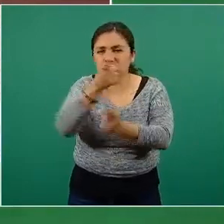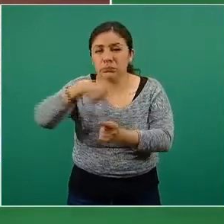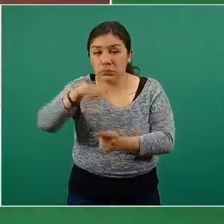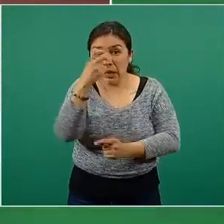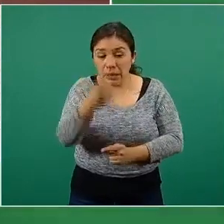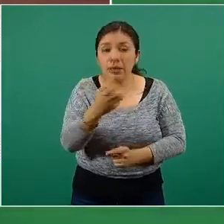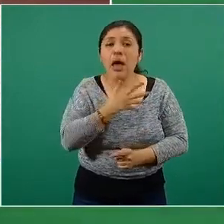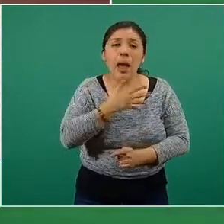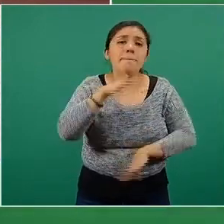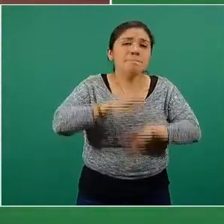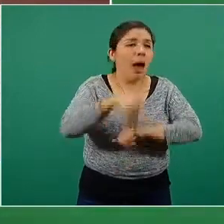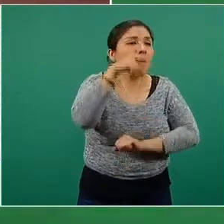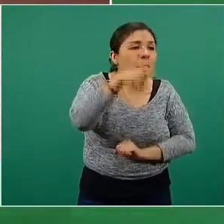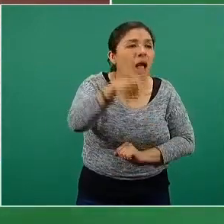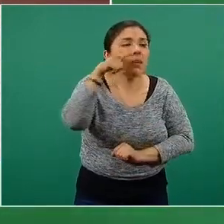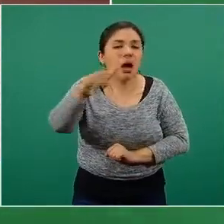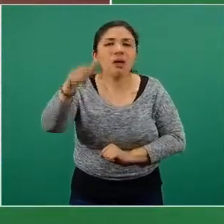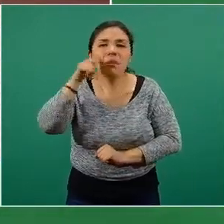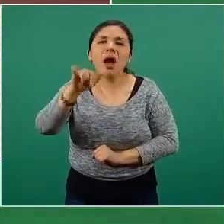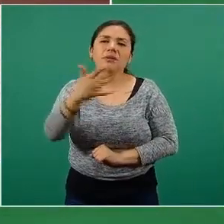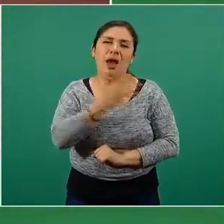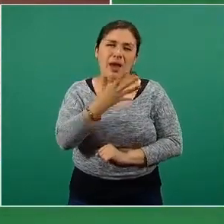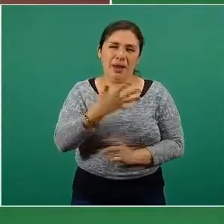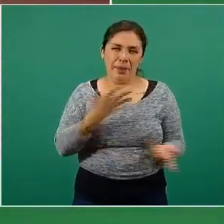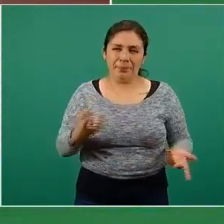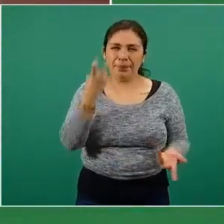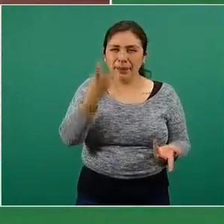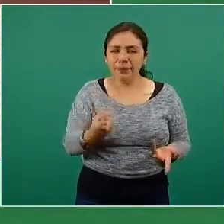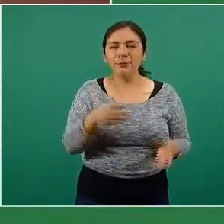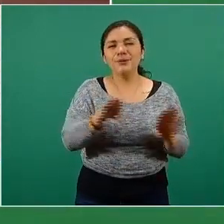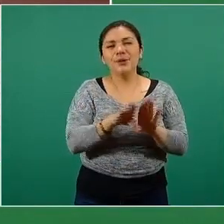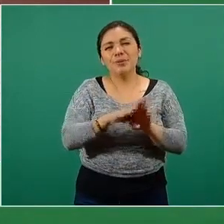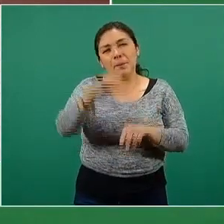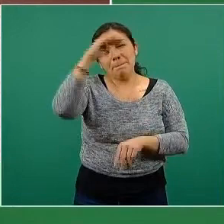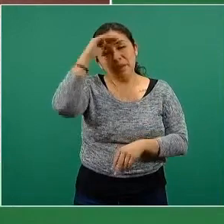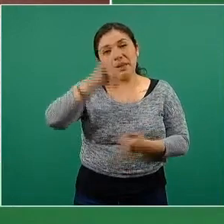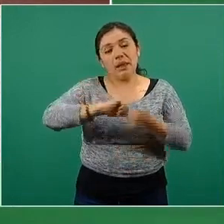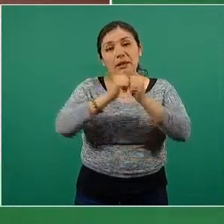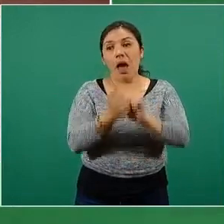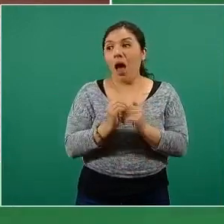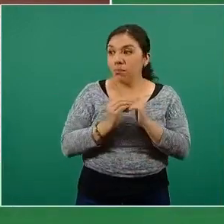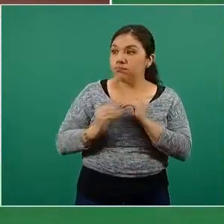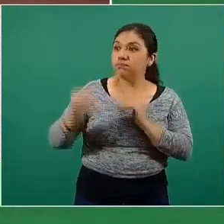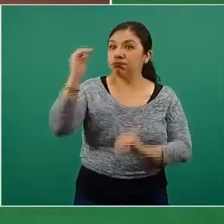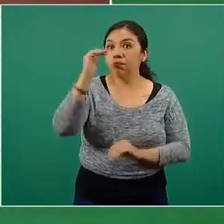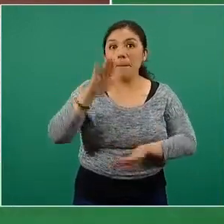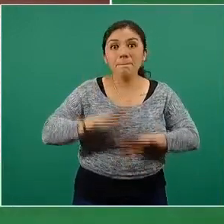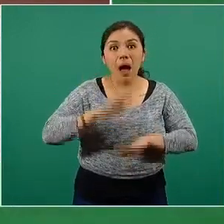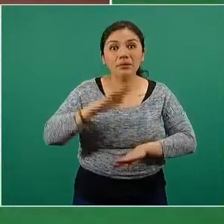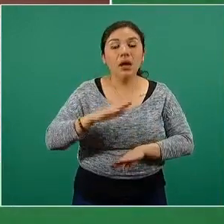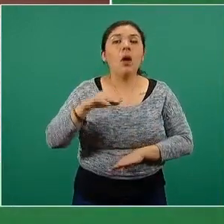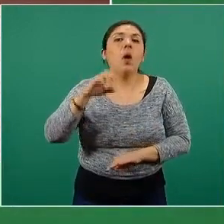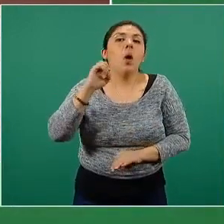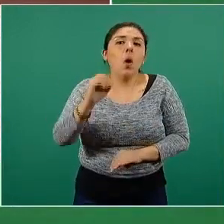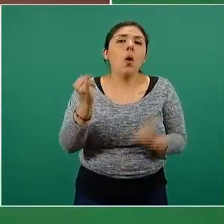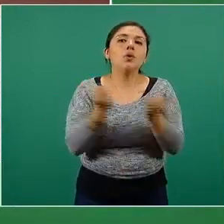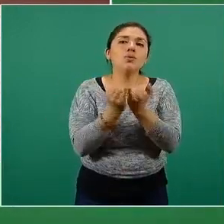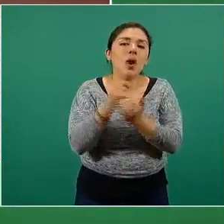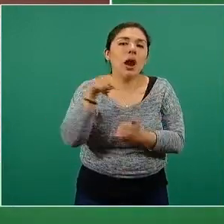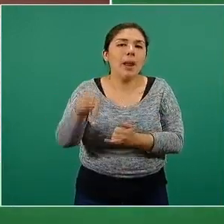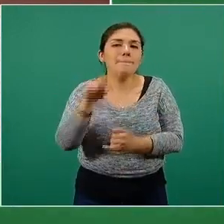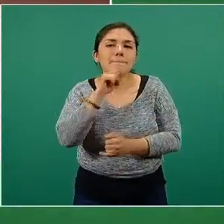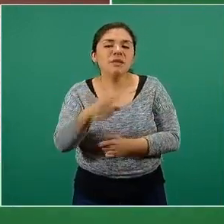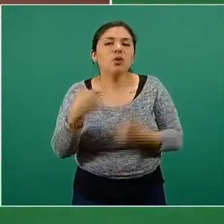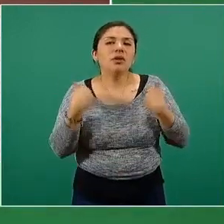pues encuentra más casos, ¿no? Y muchas veces esto se traduce en un ascenso, pero por otro lado se traduce también en